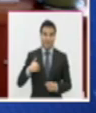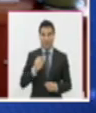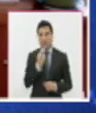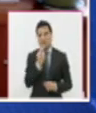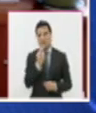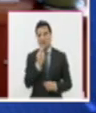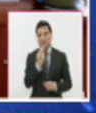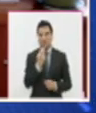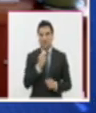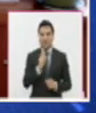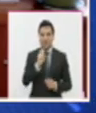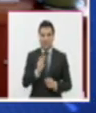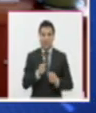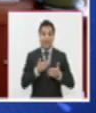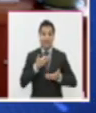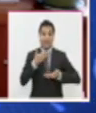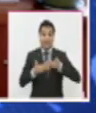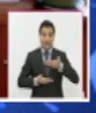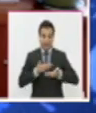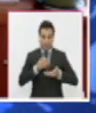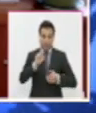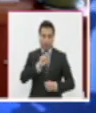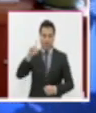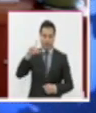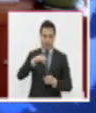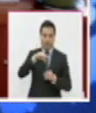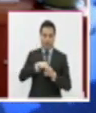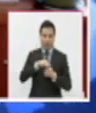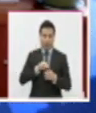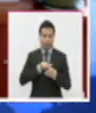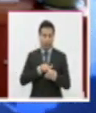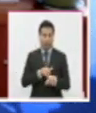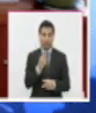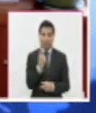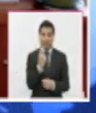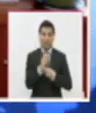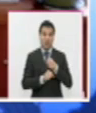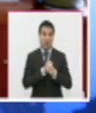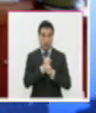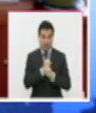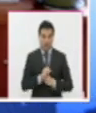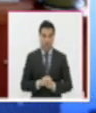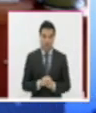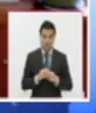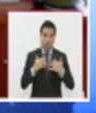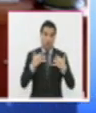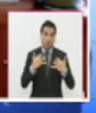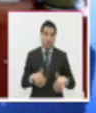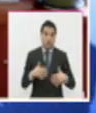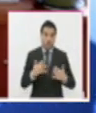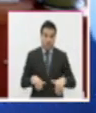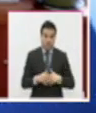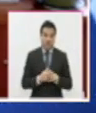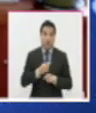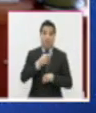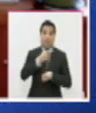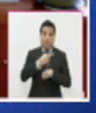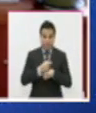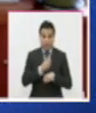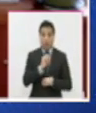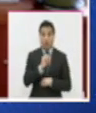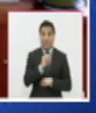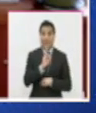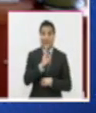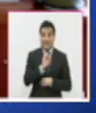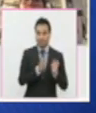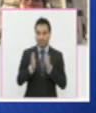inseguridad. Pues en materia política electoral logramos tener un sistema plural de partidos, poder acotado,